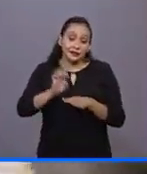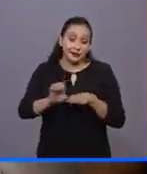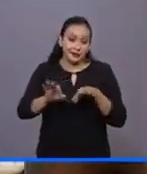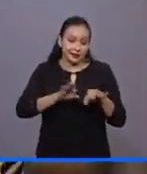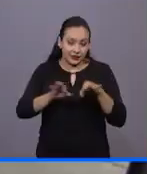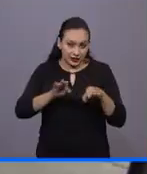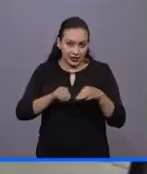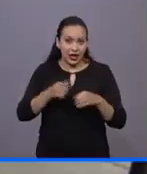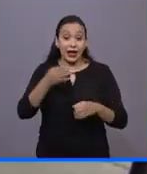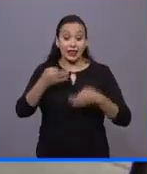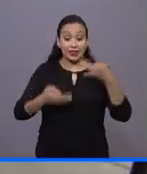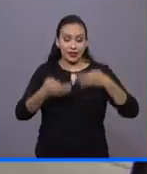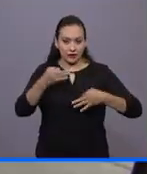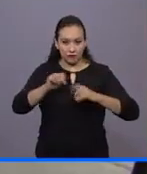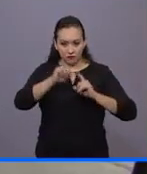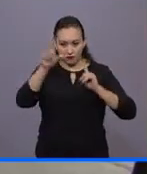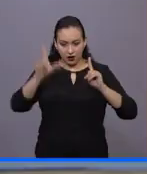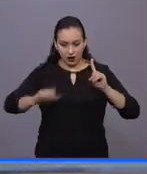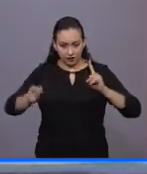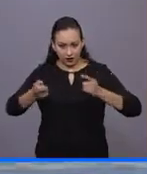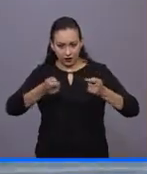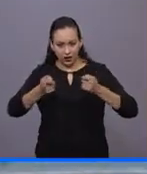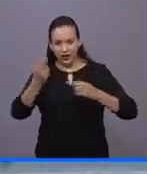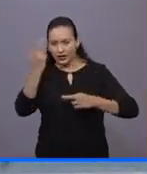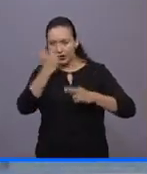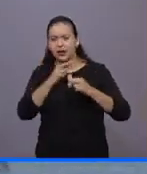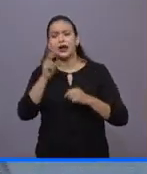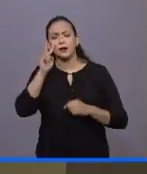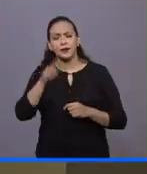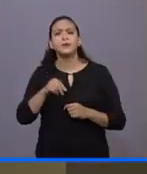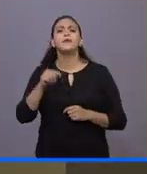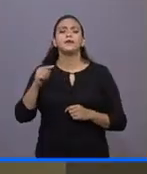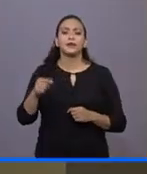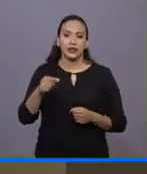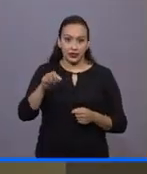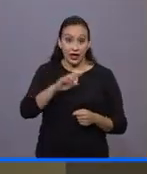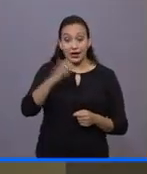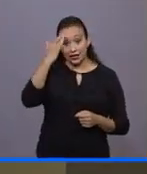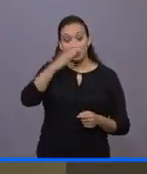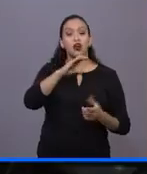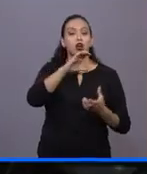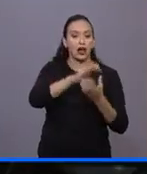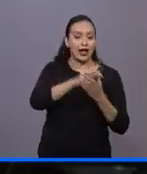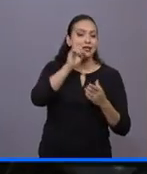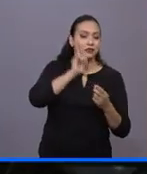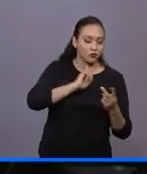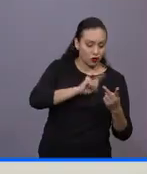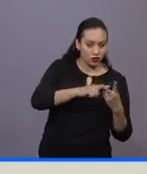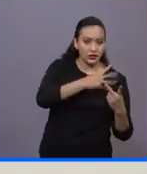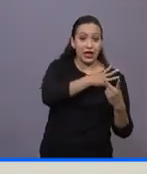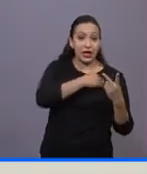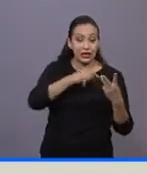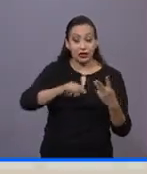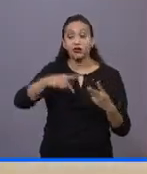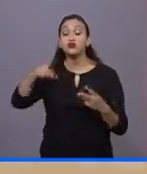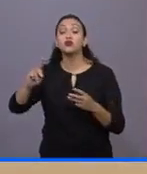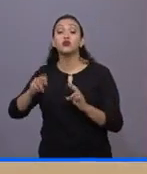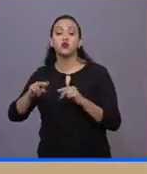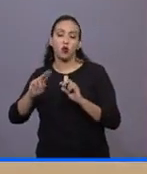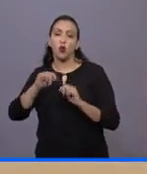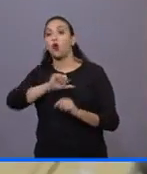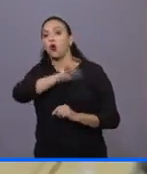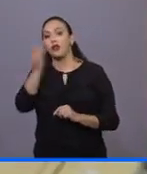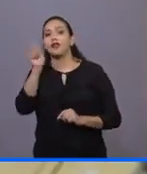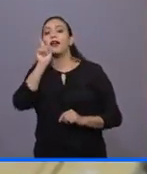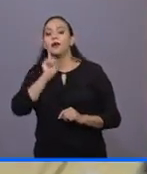primer Tribunal Federal de Asuntos Individuales reconoció a la esposa, hijos y concubina como beneficiarios de